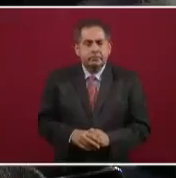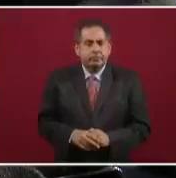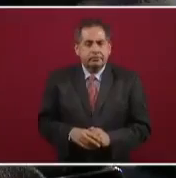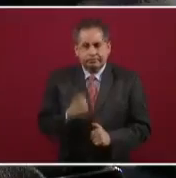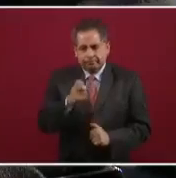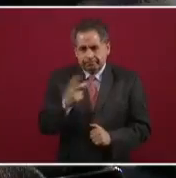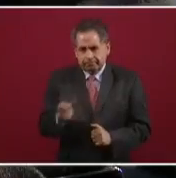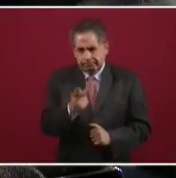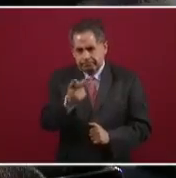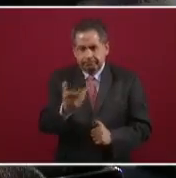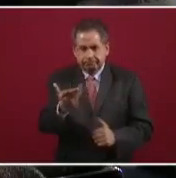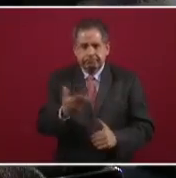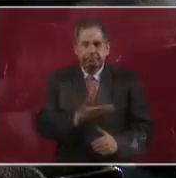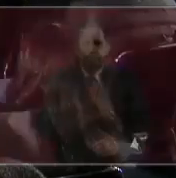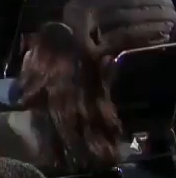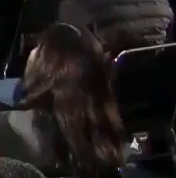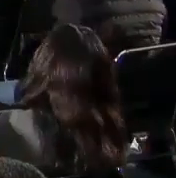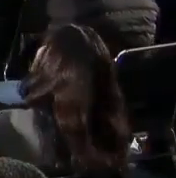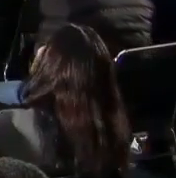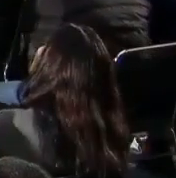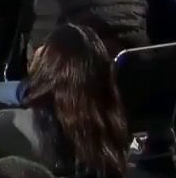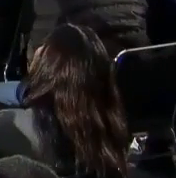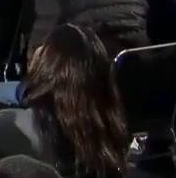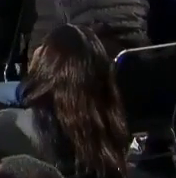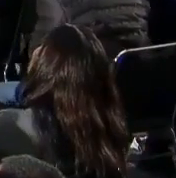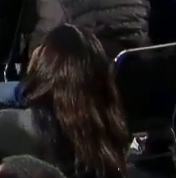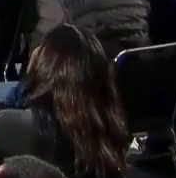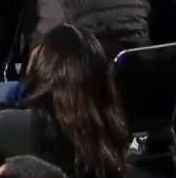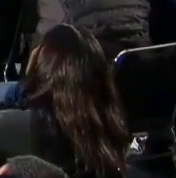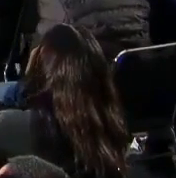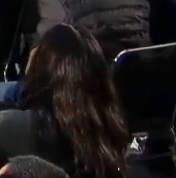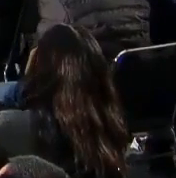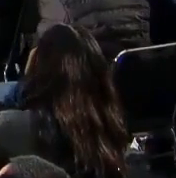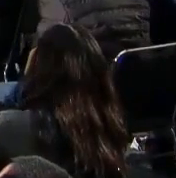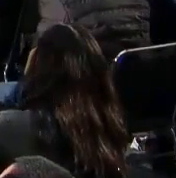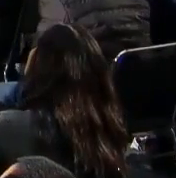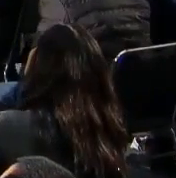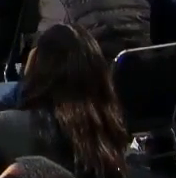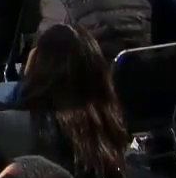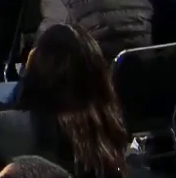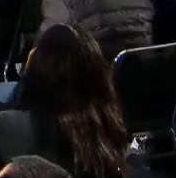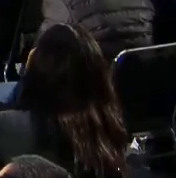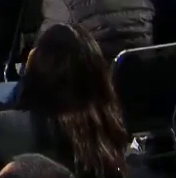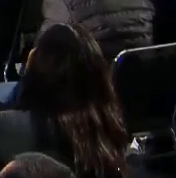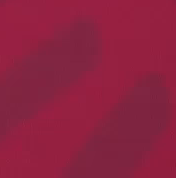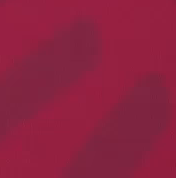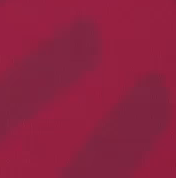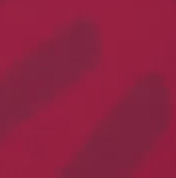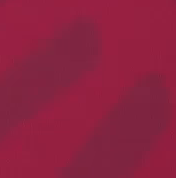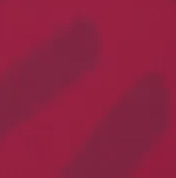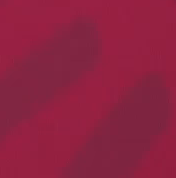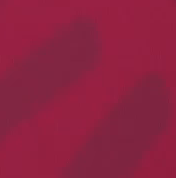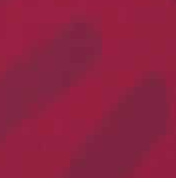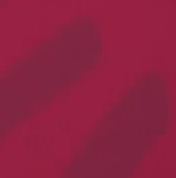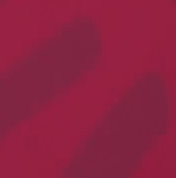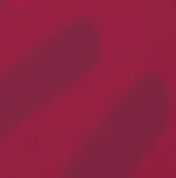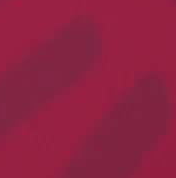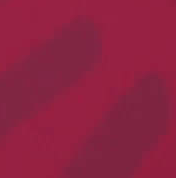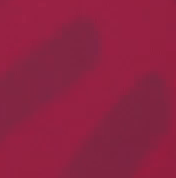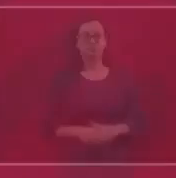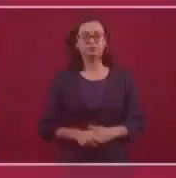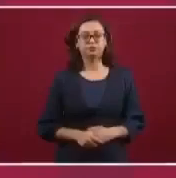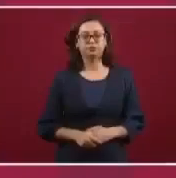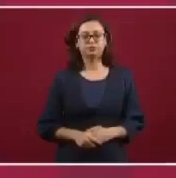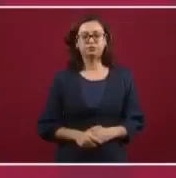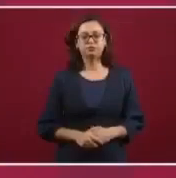Esa sería mi pregunta, presidente. Sí, vamos a informarnos de por qué no